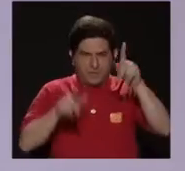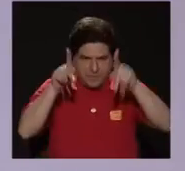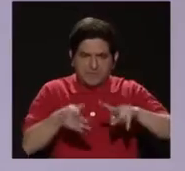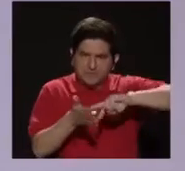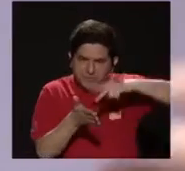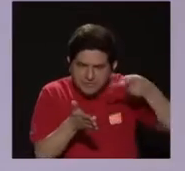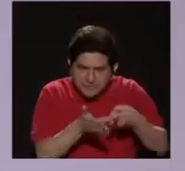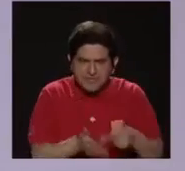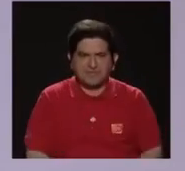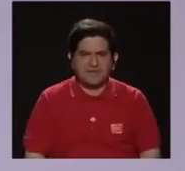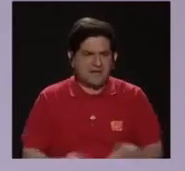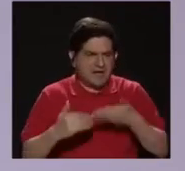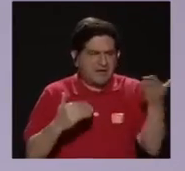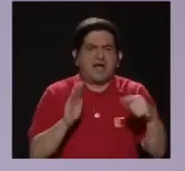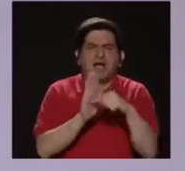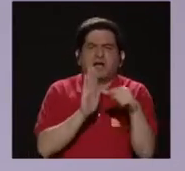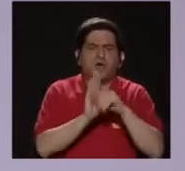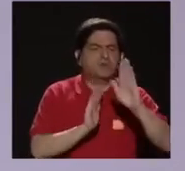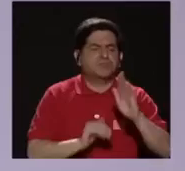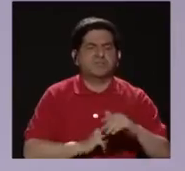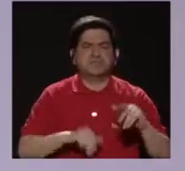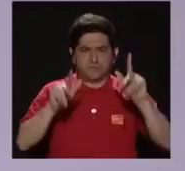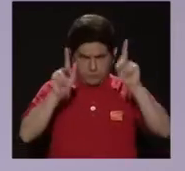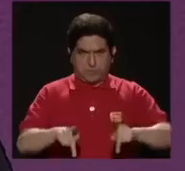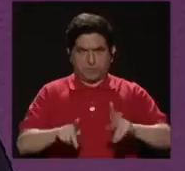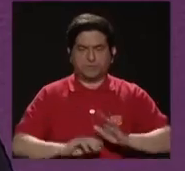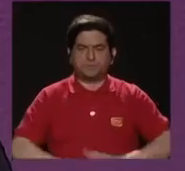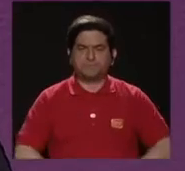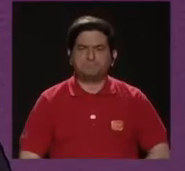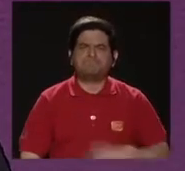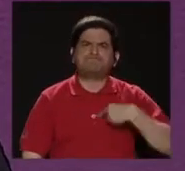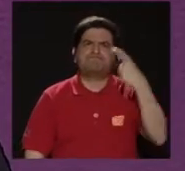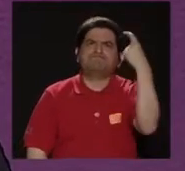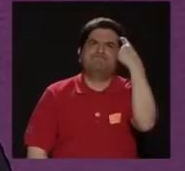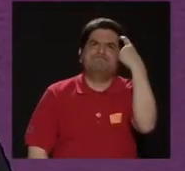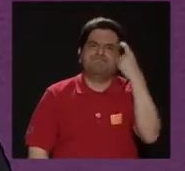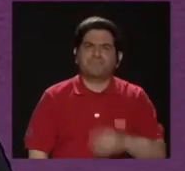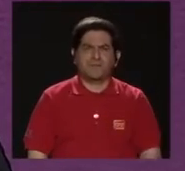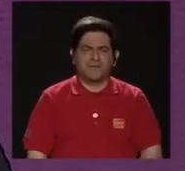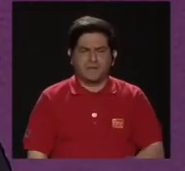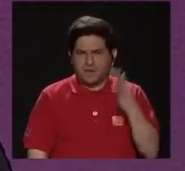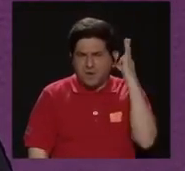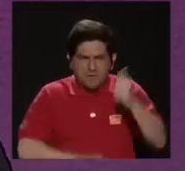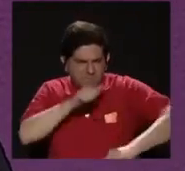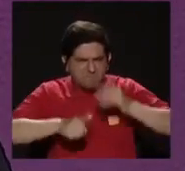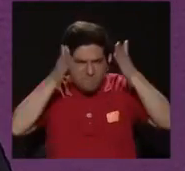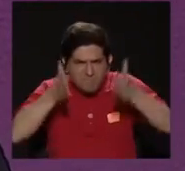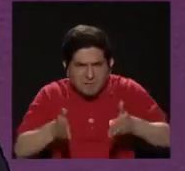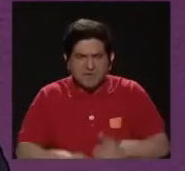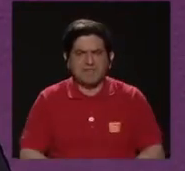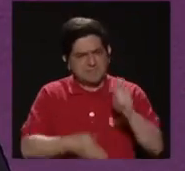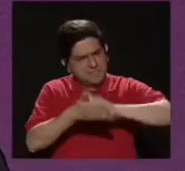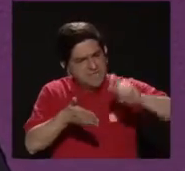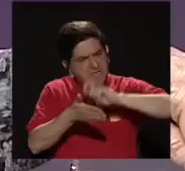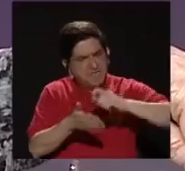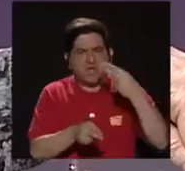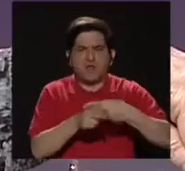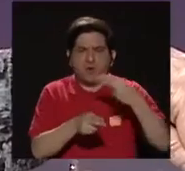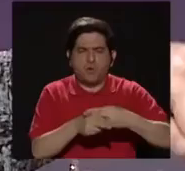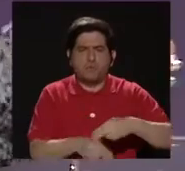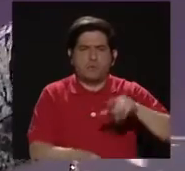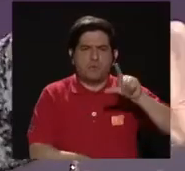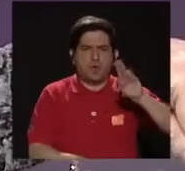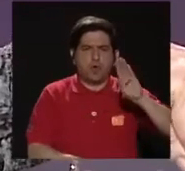apelar a las cosas más negativas de su personalidad, pensé que si una feminista estaba haciendo una obra que titulaba